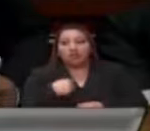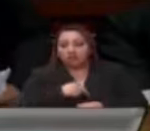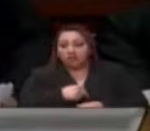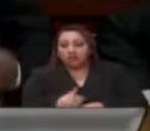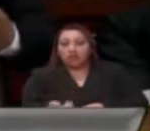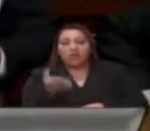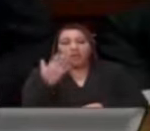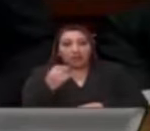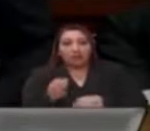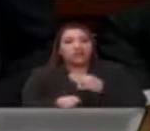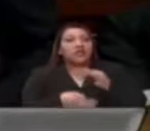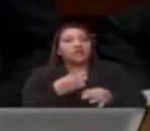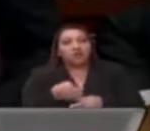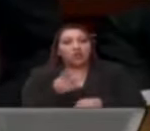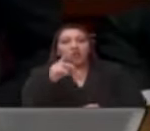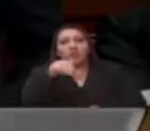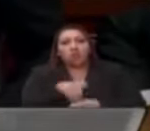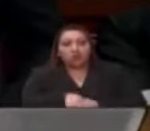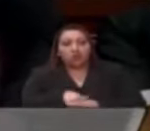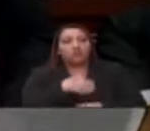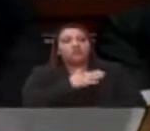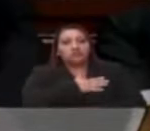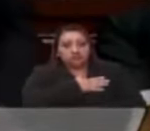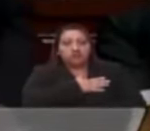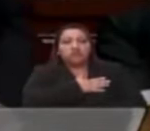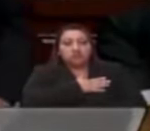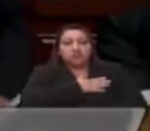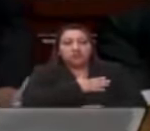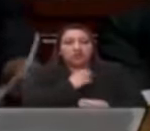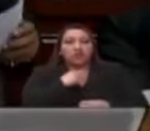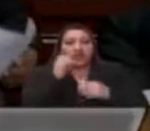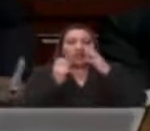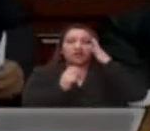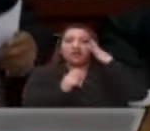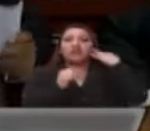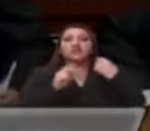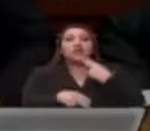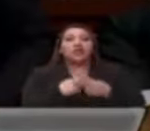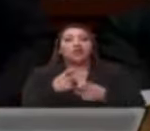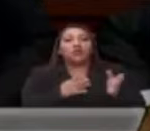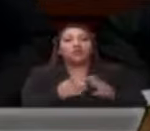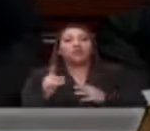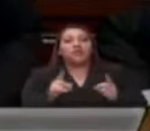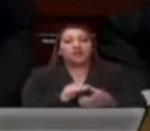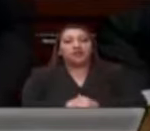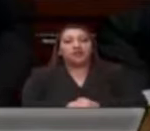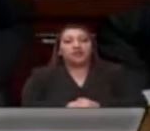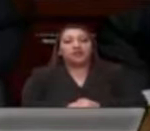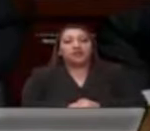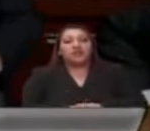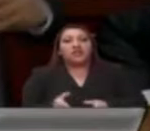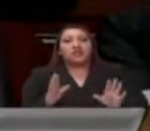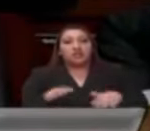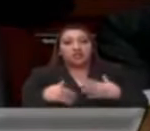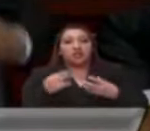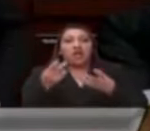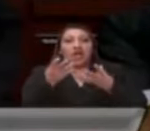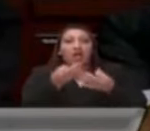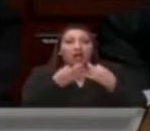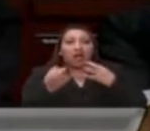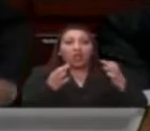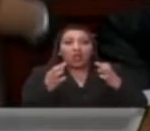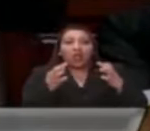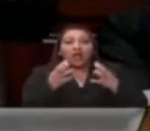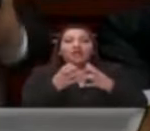nosotros vamos a expresar un voto patriótico, porque creemos que en esta segunda etapa del debate se han podido disipar algunas